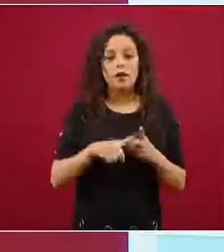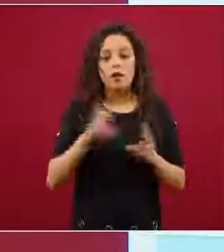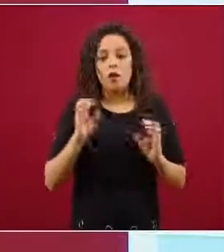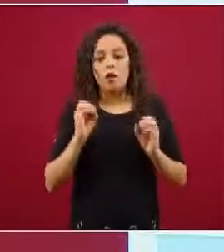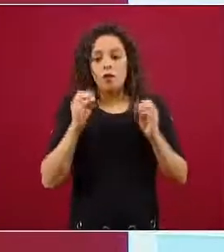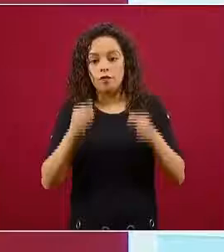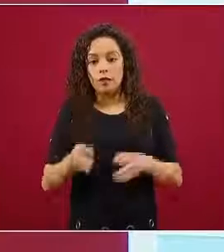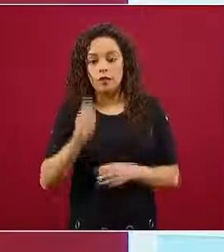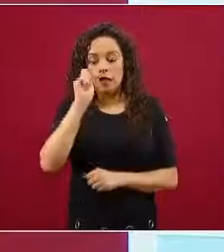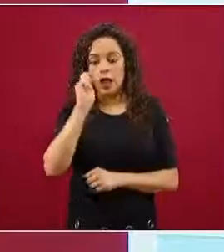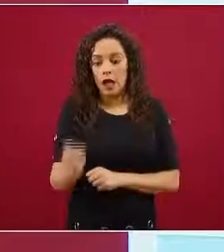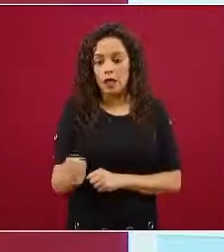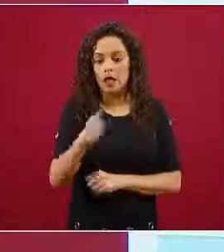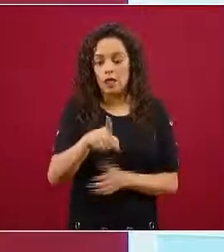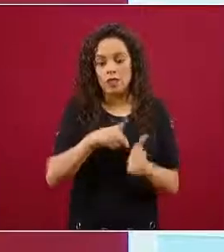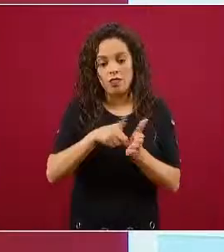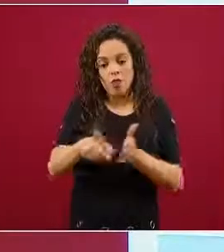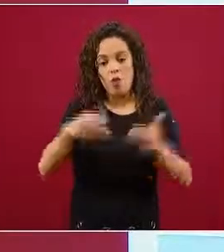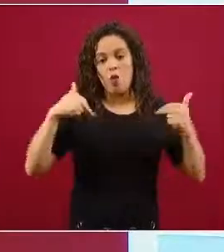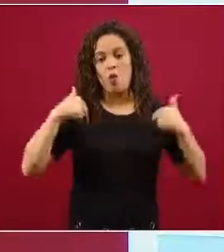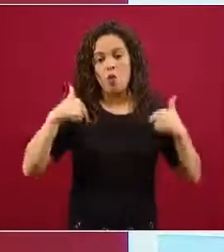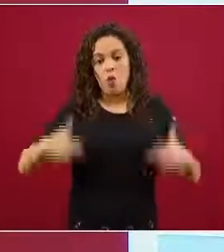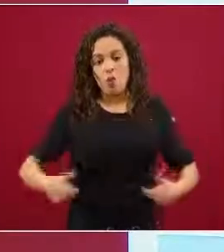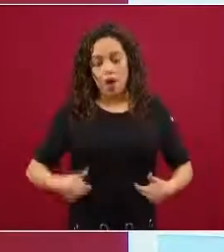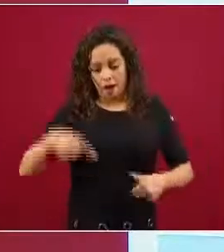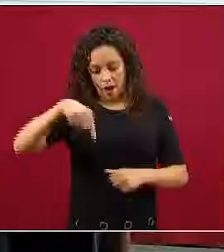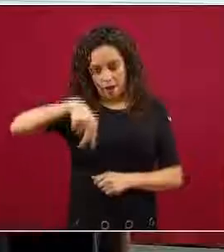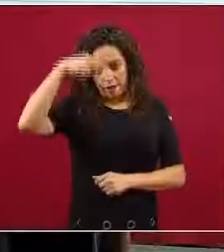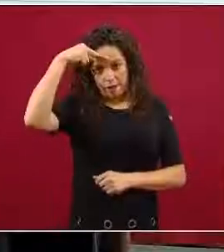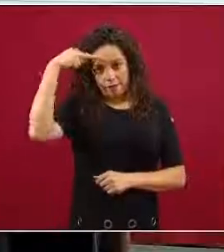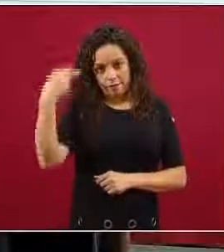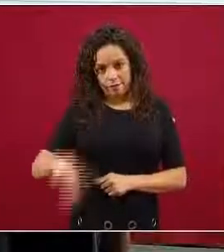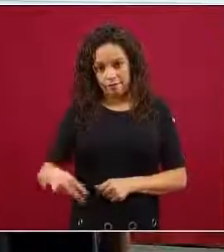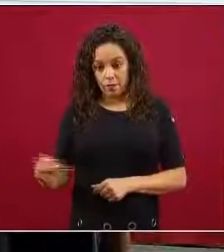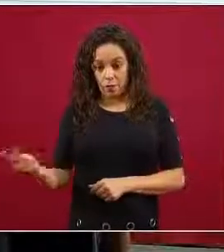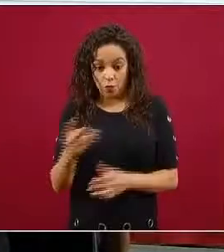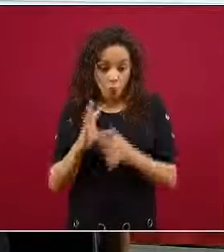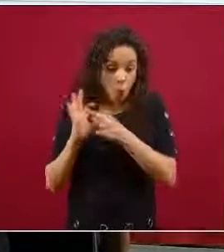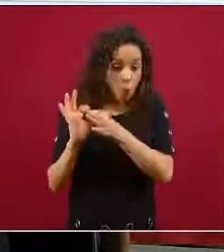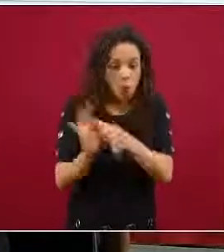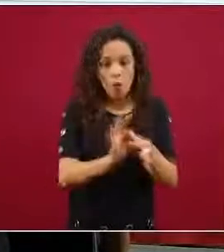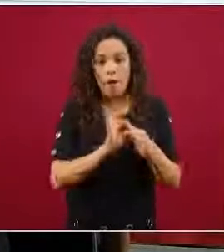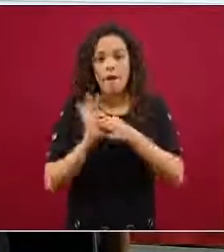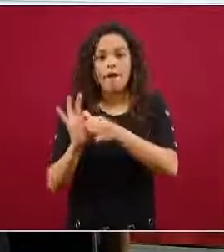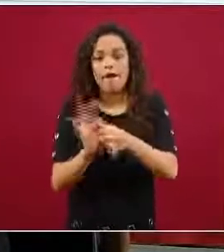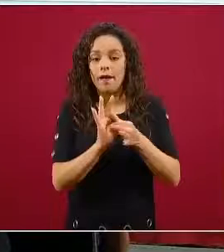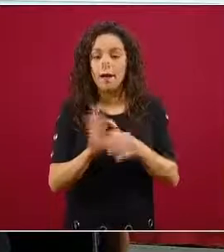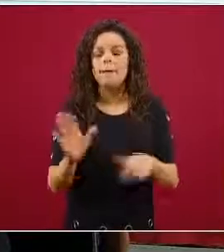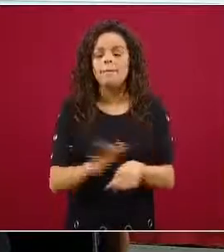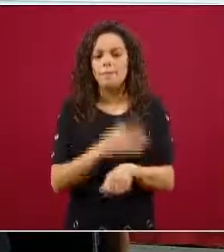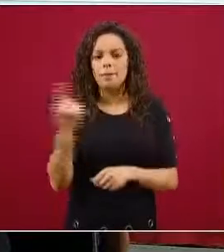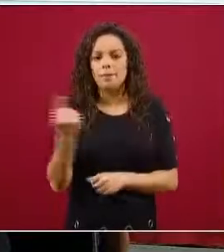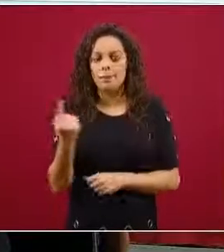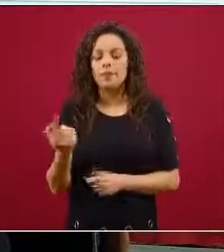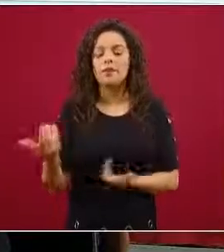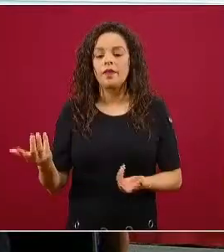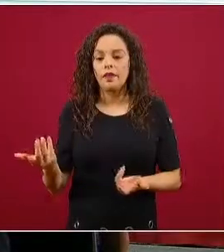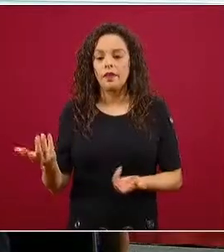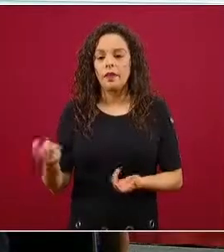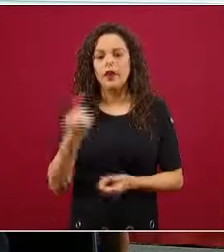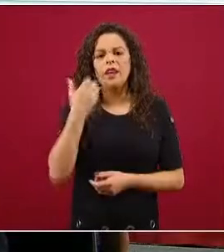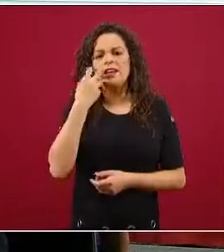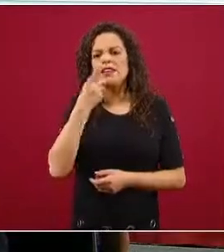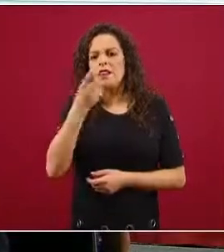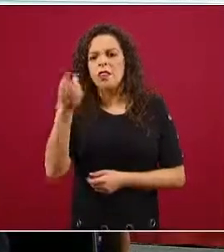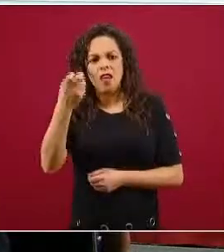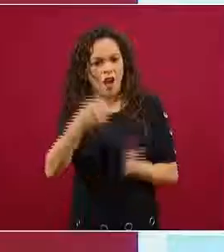Comisionado de Derechos Humanos en México, porque hablábamos de qué representa esta evidencia